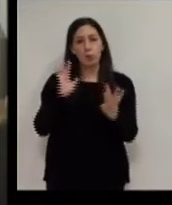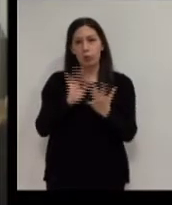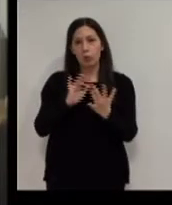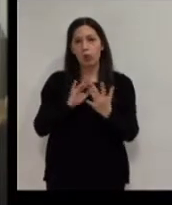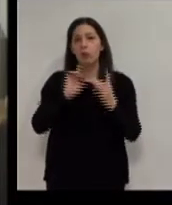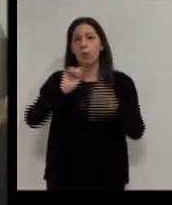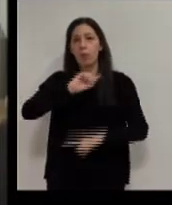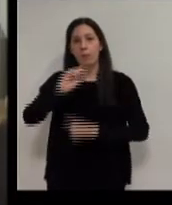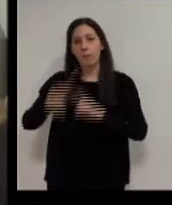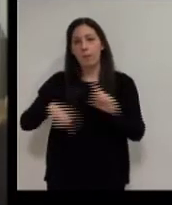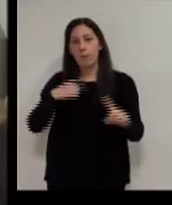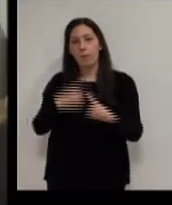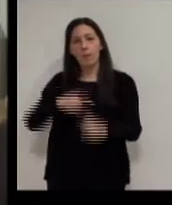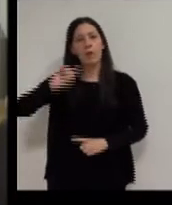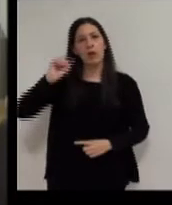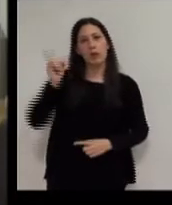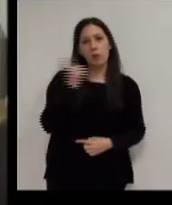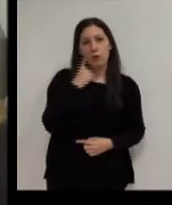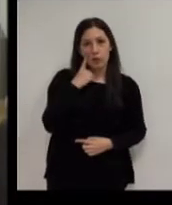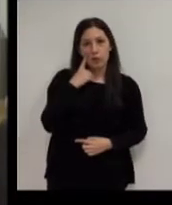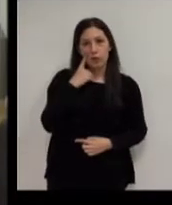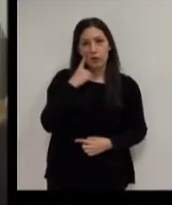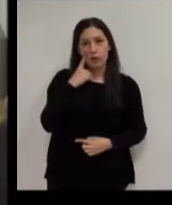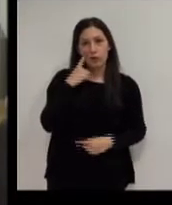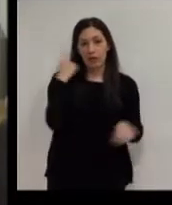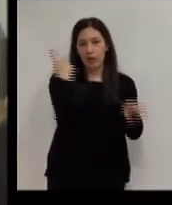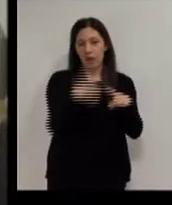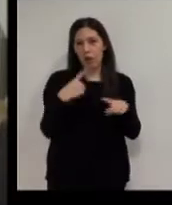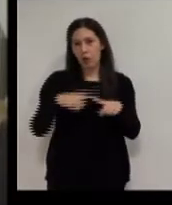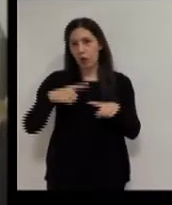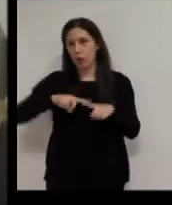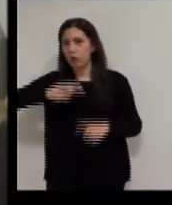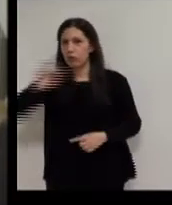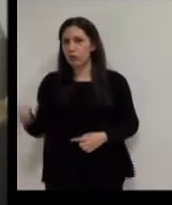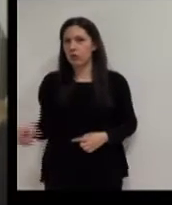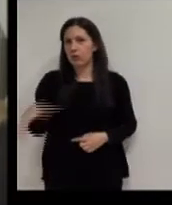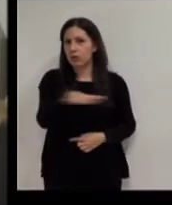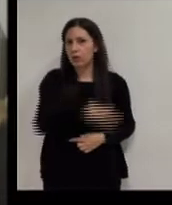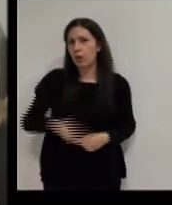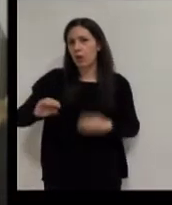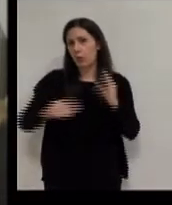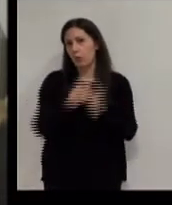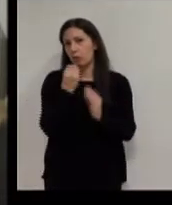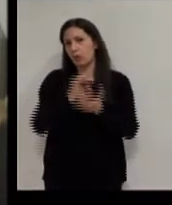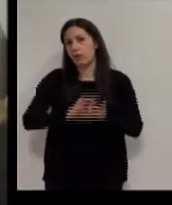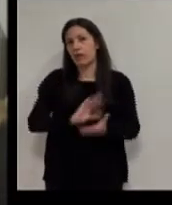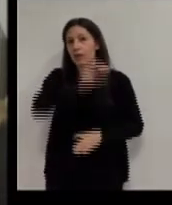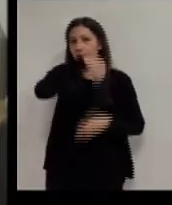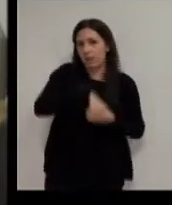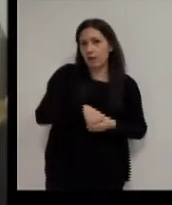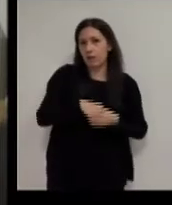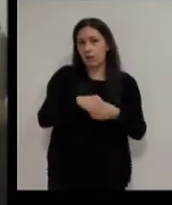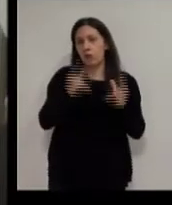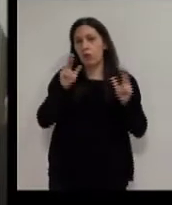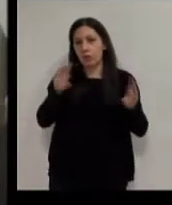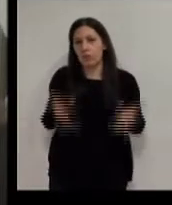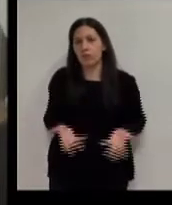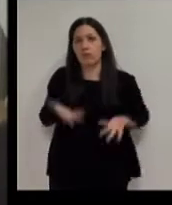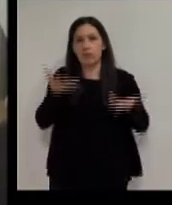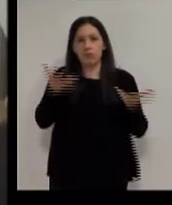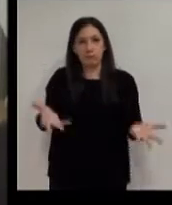comunicación y localización de los distintos elementos, de los distintos productos y servicios dentro del hotel.